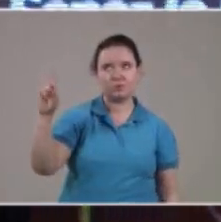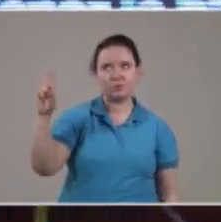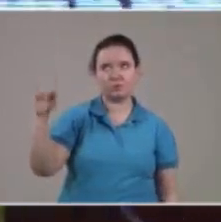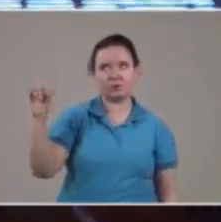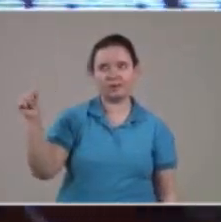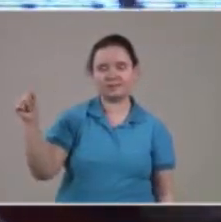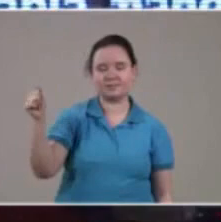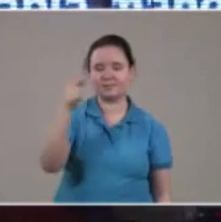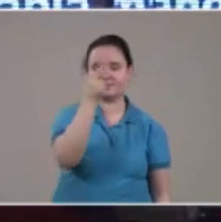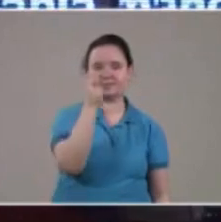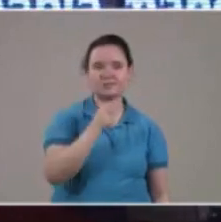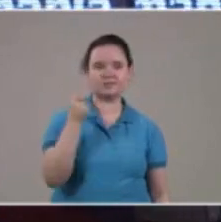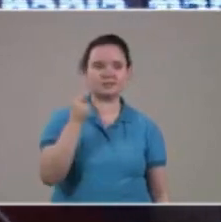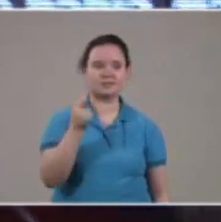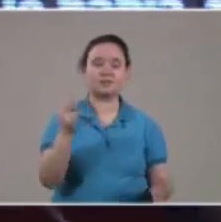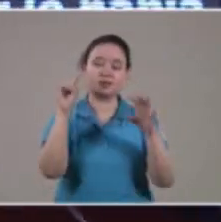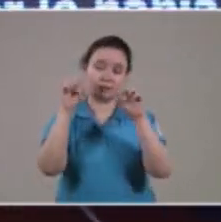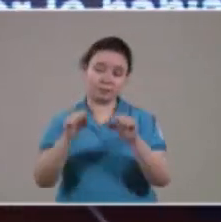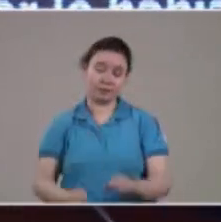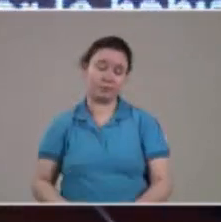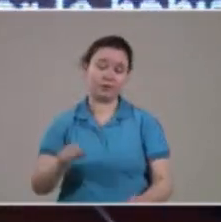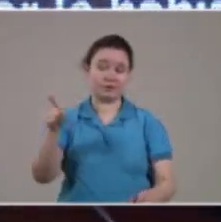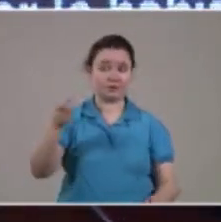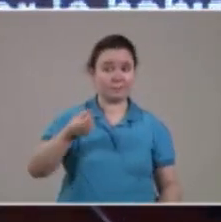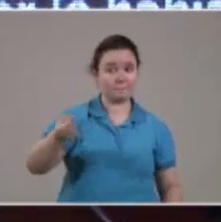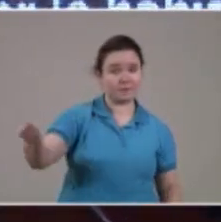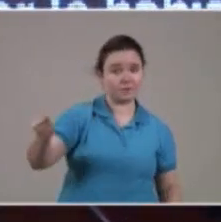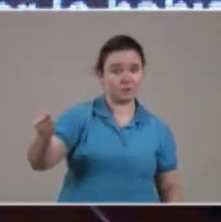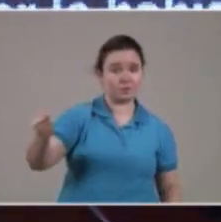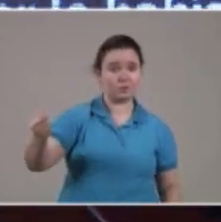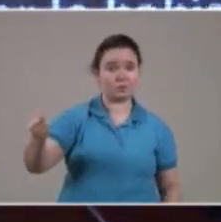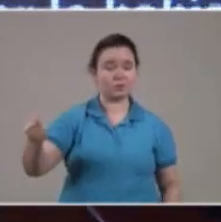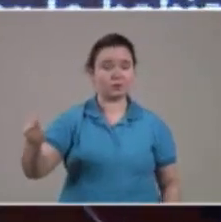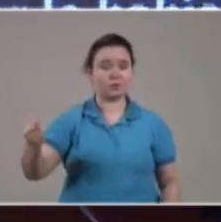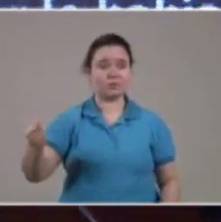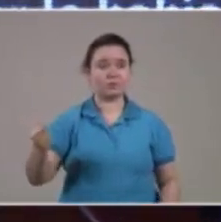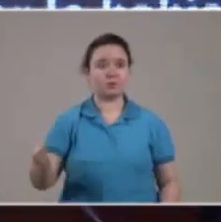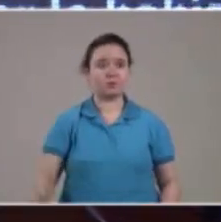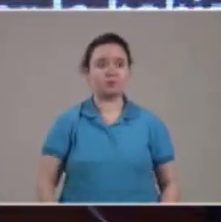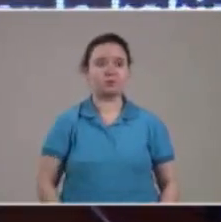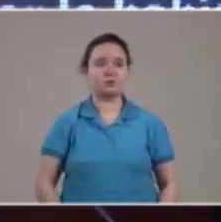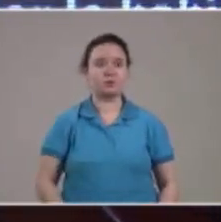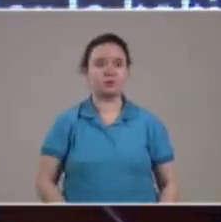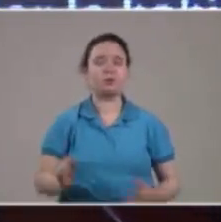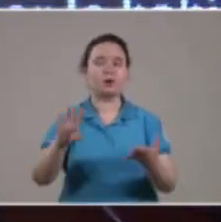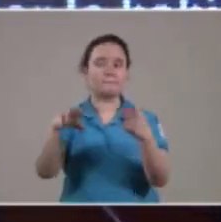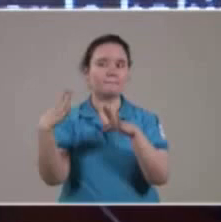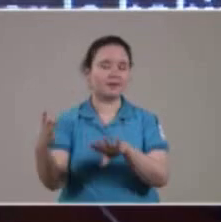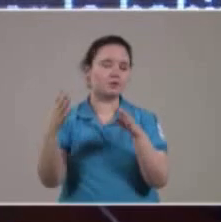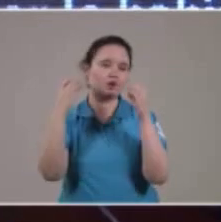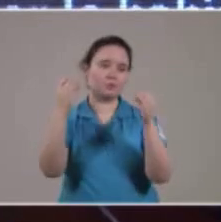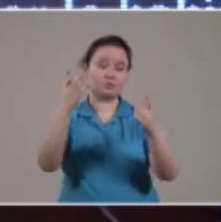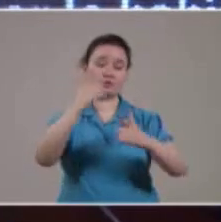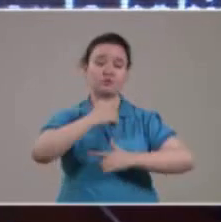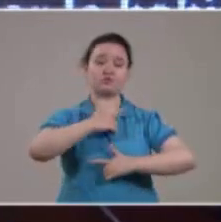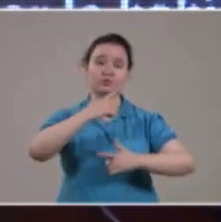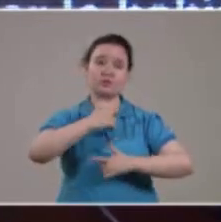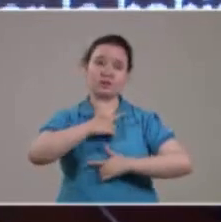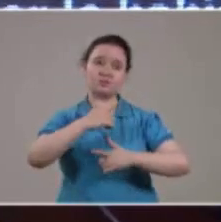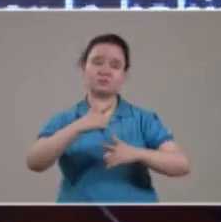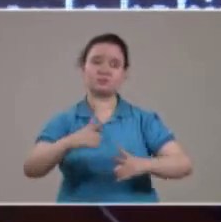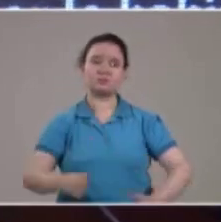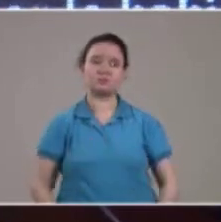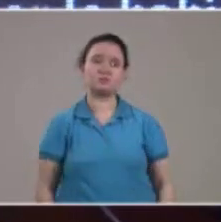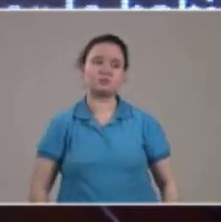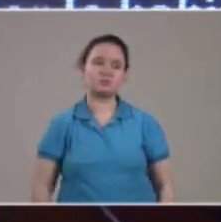Y para poderlo matar, mató a soldados valientes del ejército de Israel